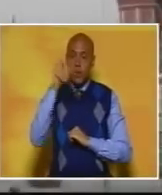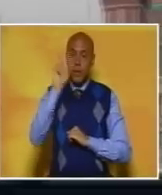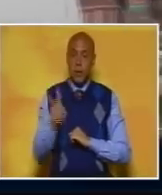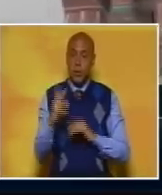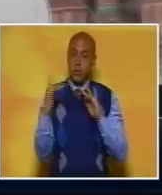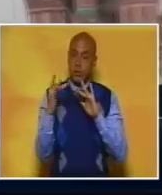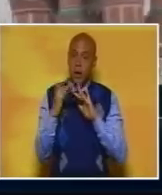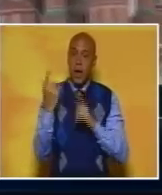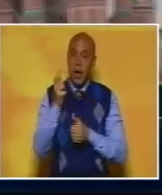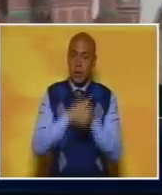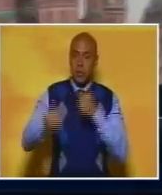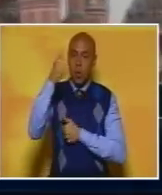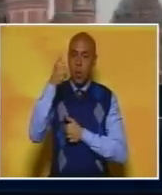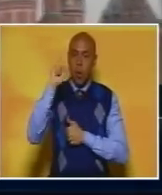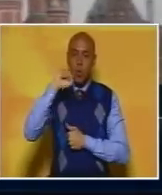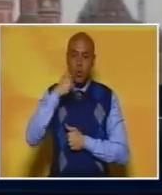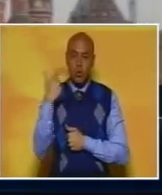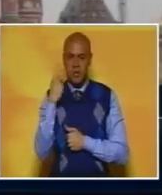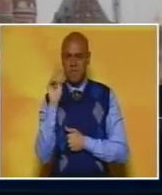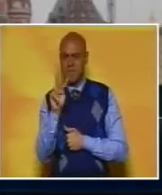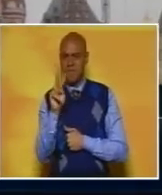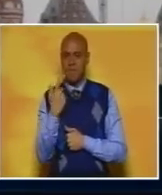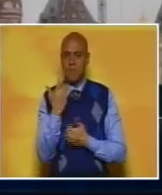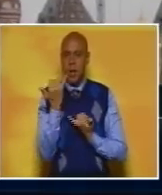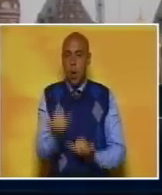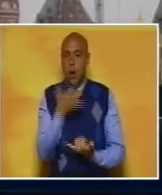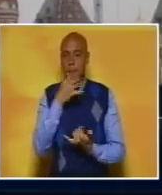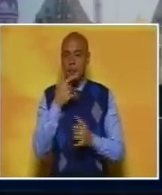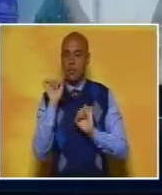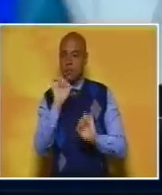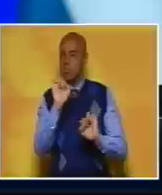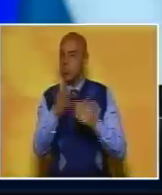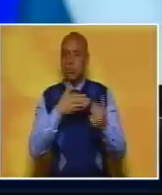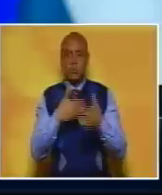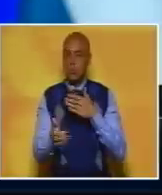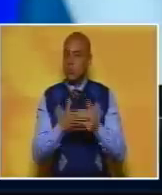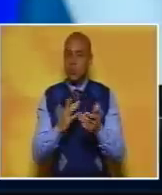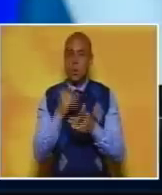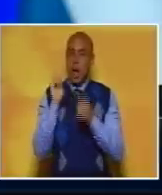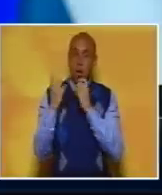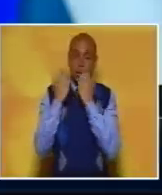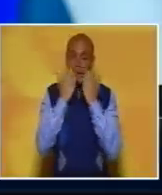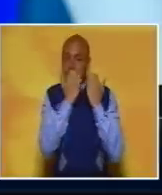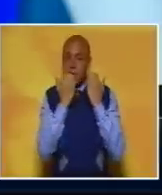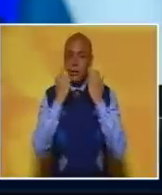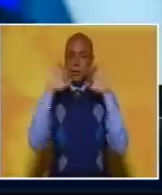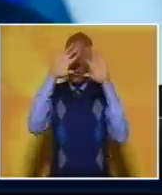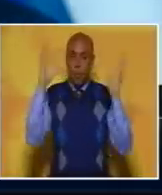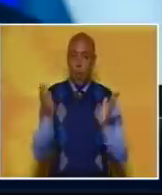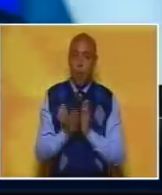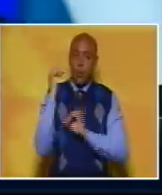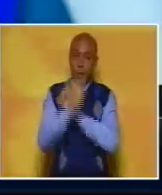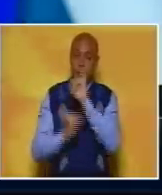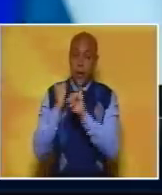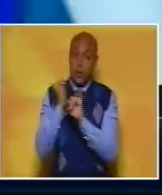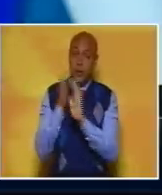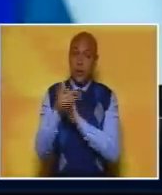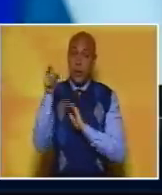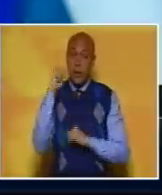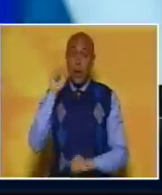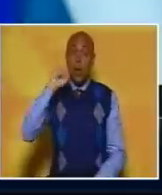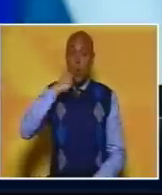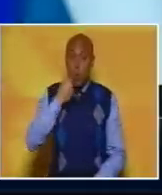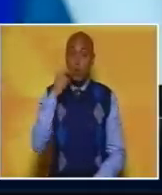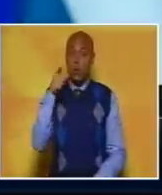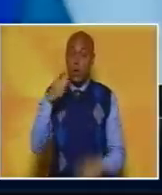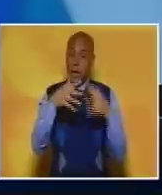rusa rechazó la medida por considerar que solo aumentarán las tensiones en el ámbito internacional. A juicio del gobierno de Moscú, la